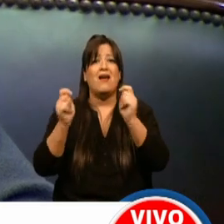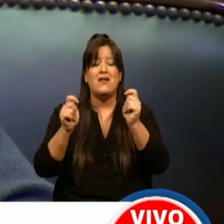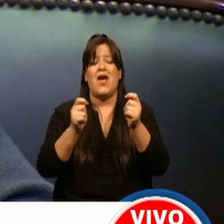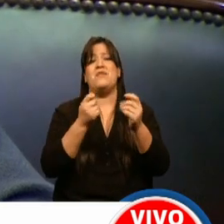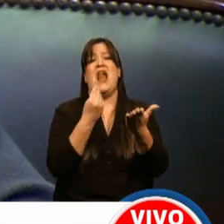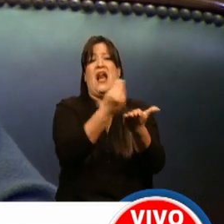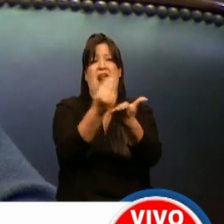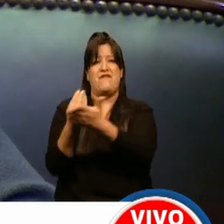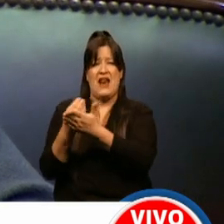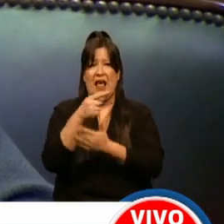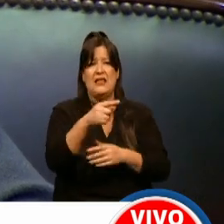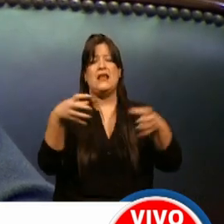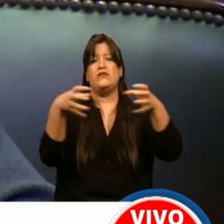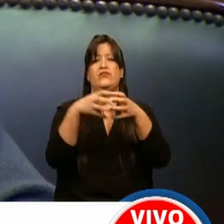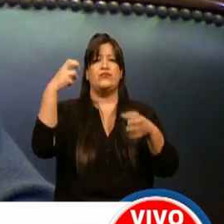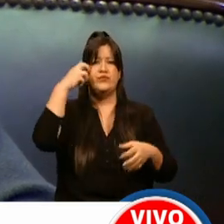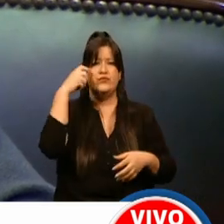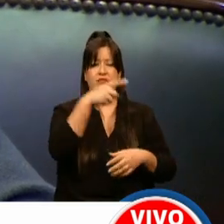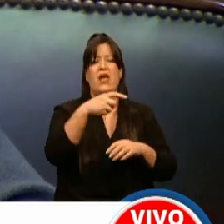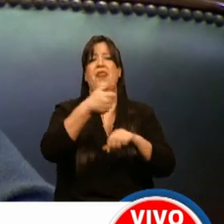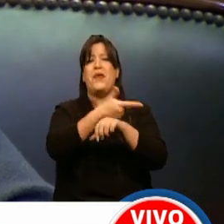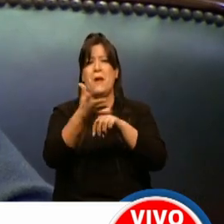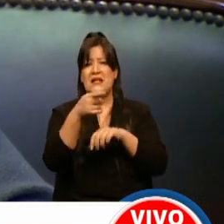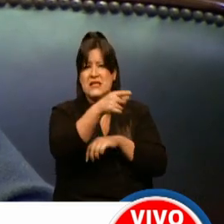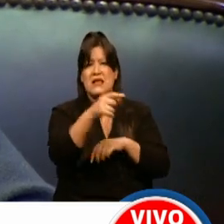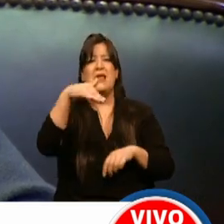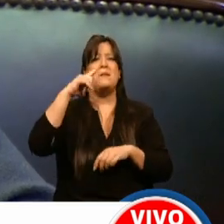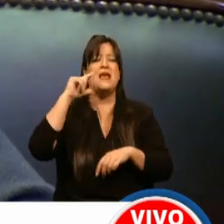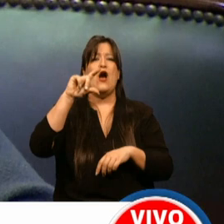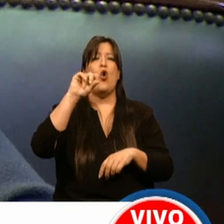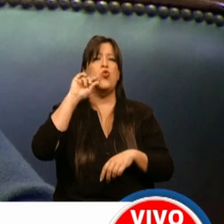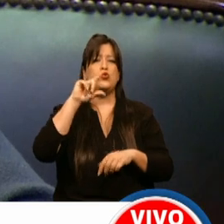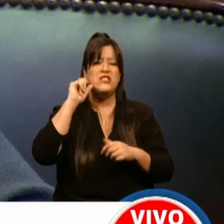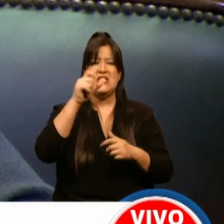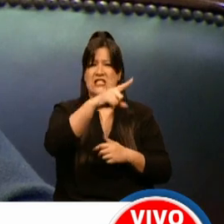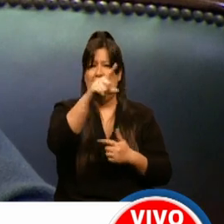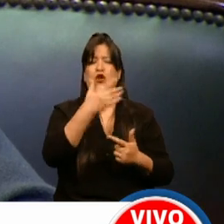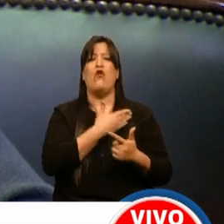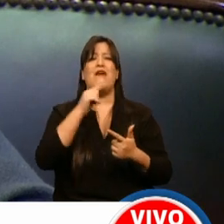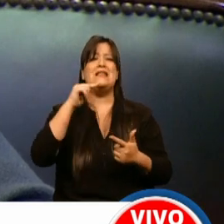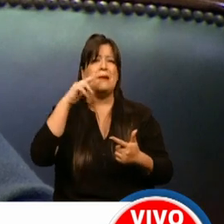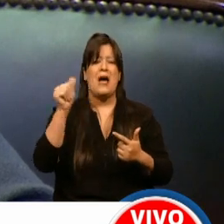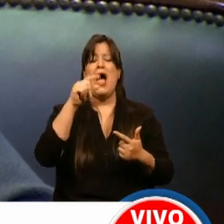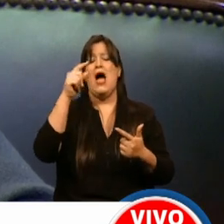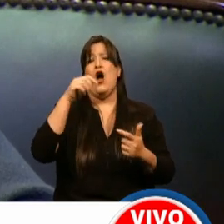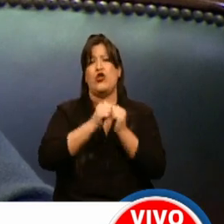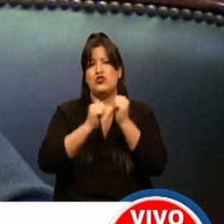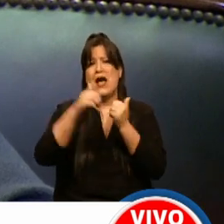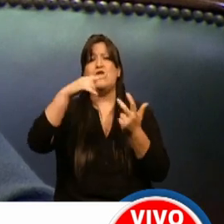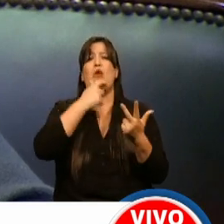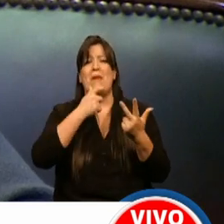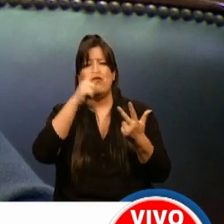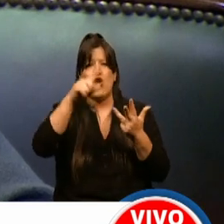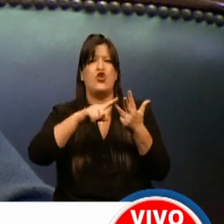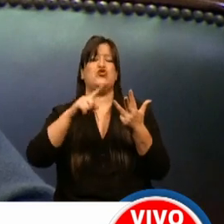referentes de unión cívica radical diversidad mía colucci chaco fátima rodríguez laderas rosario tt urquiza mendoza